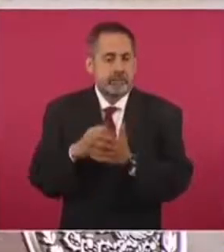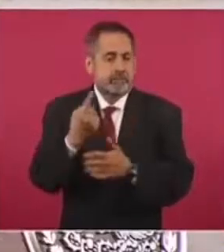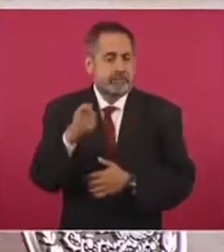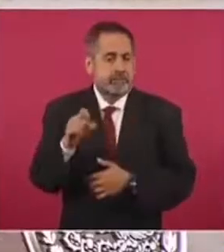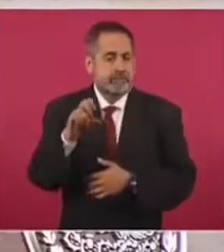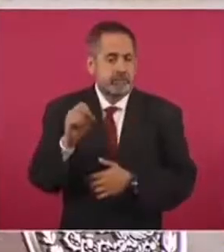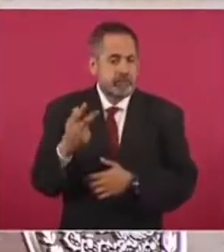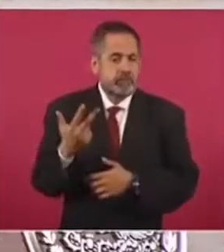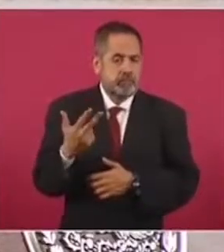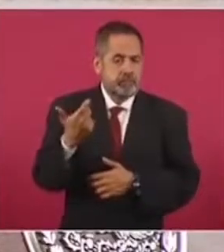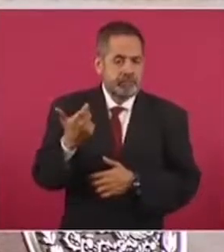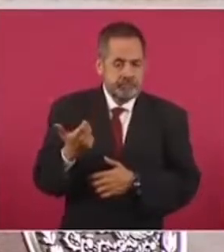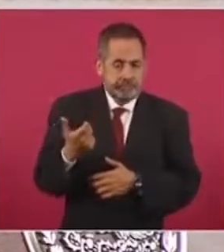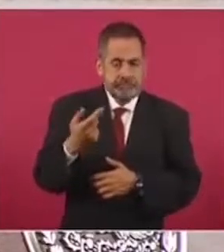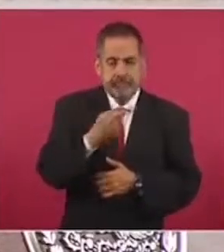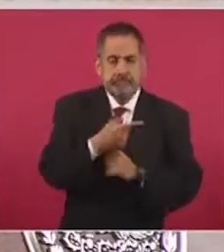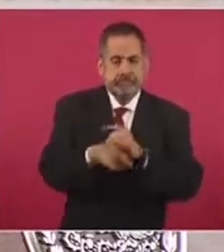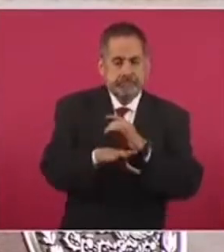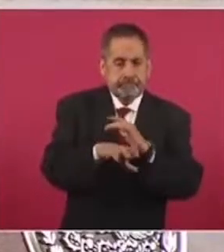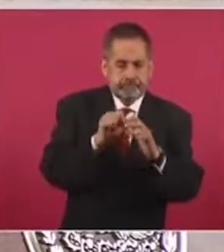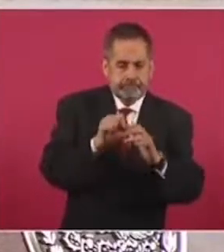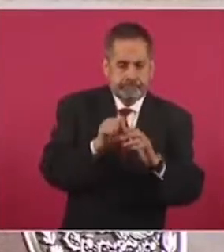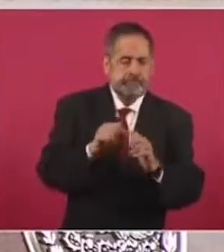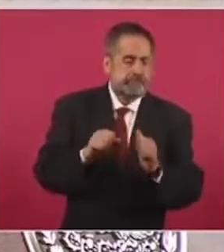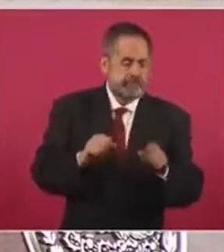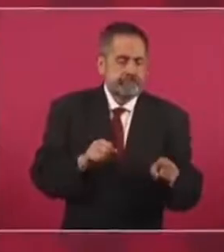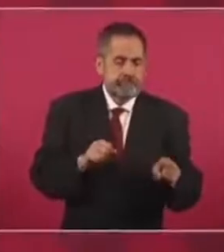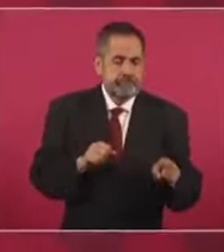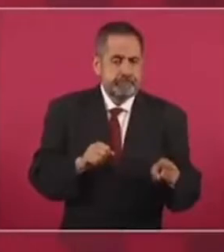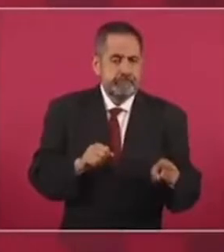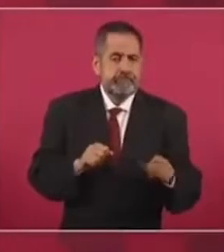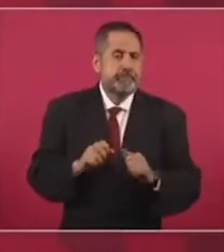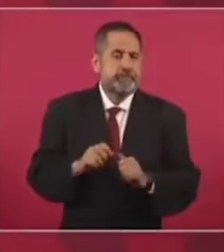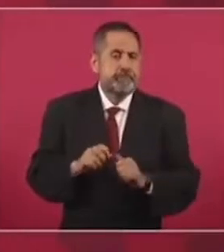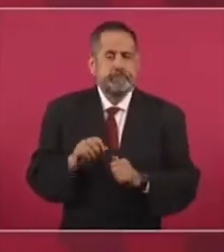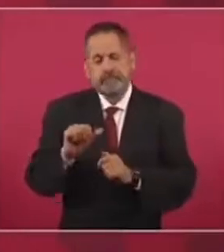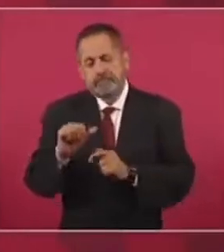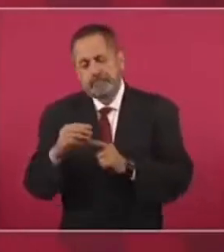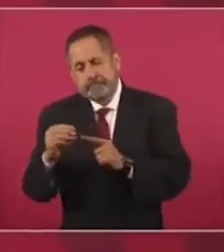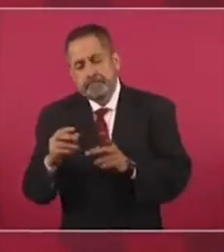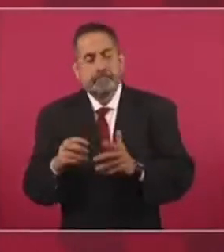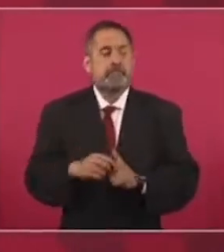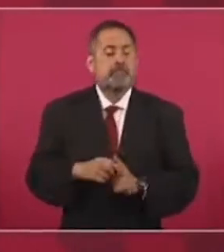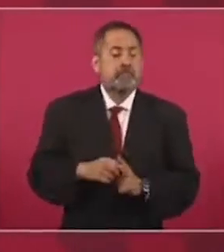189,857,108 pesos 16 centavos moneda nacional y depósitos por la cantidad de